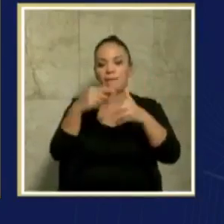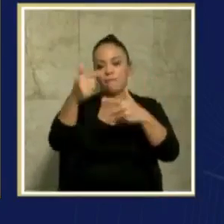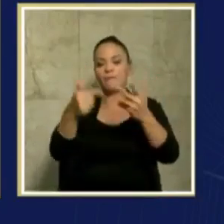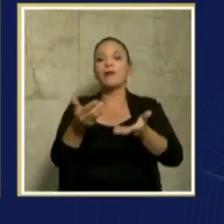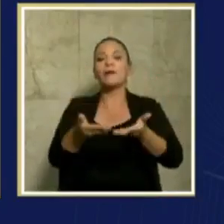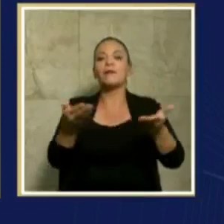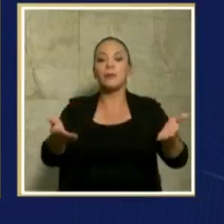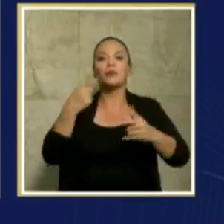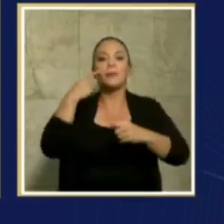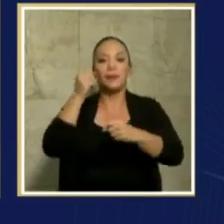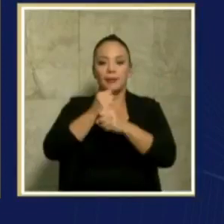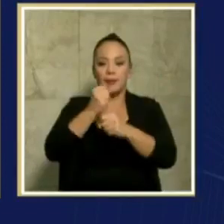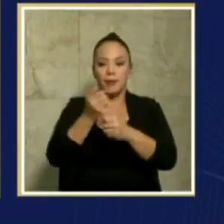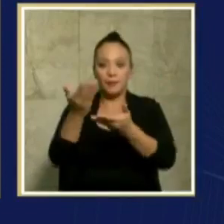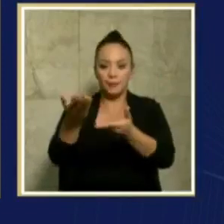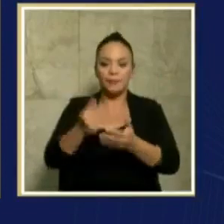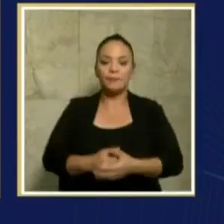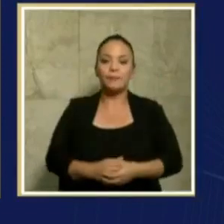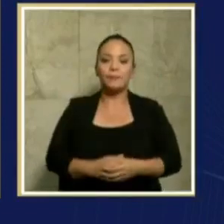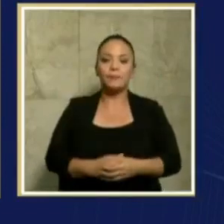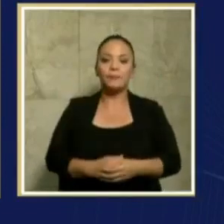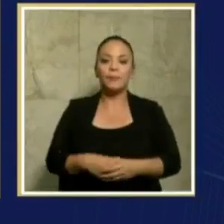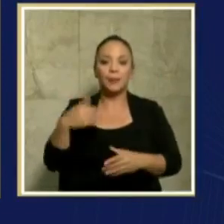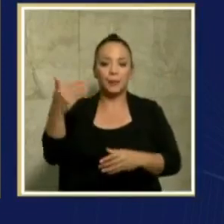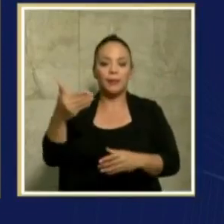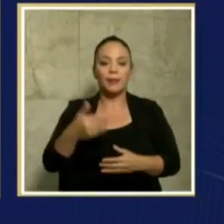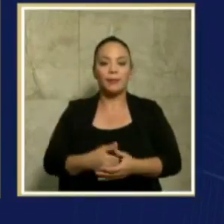herramientas para bretear. Siguiente, por favor.